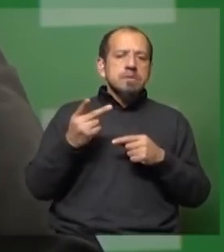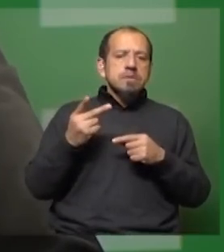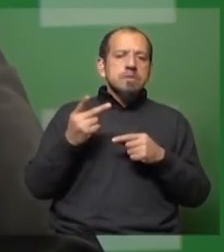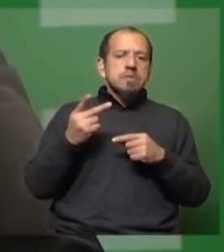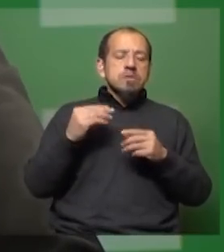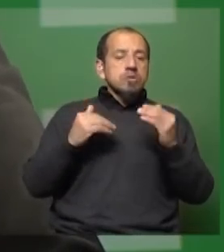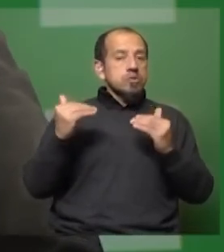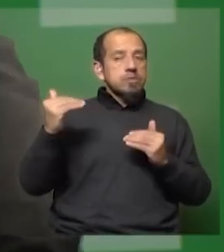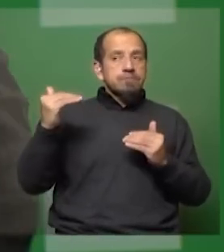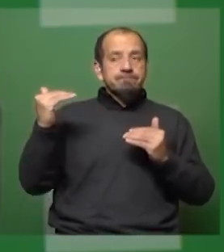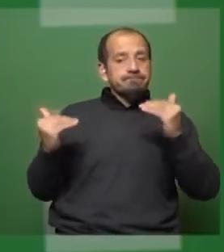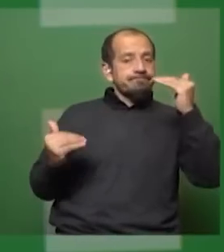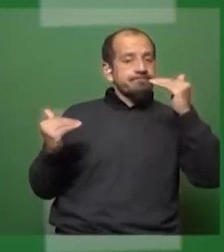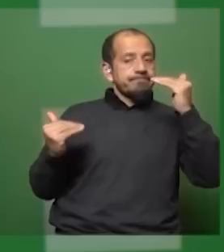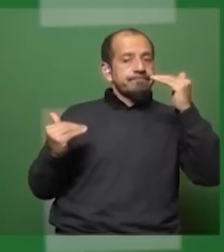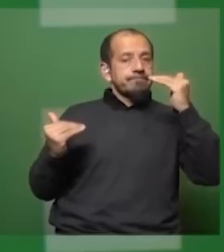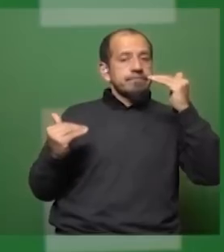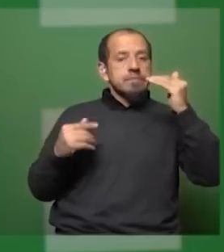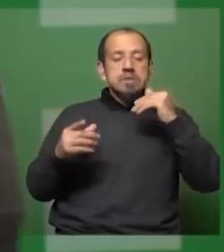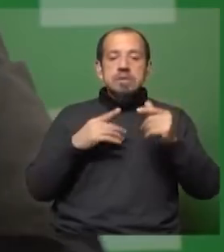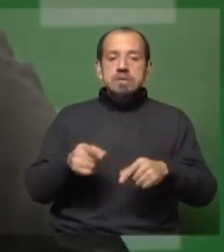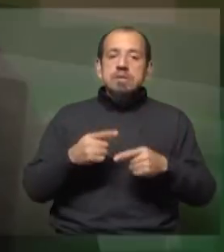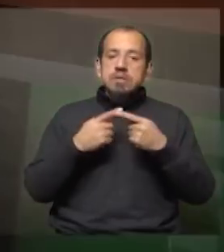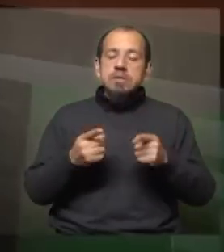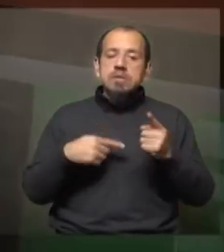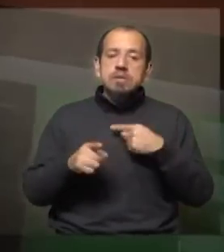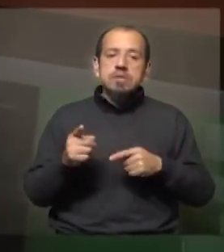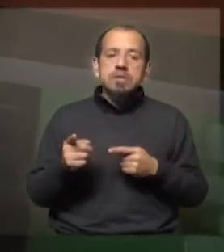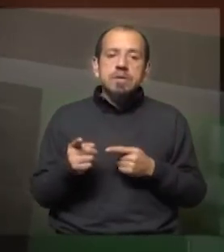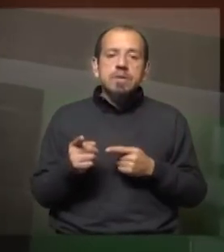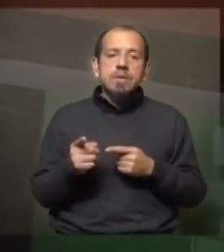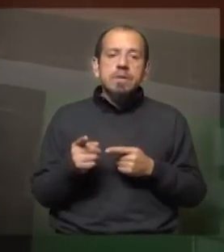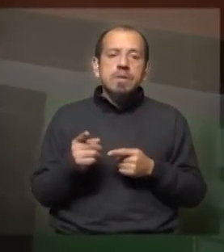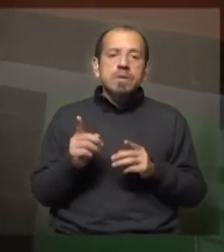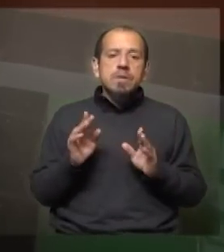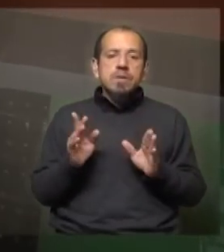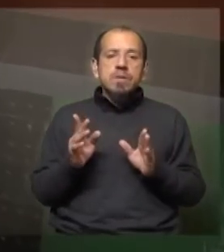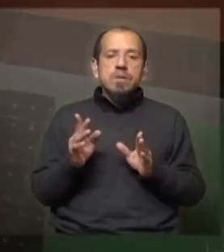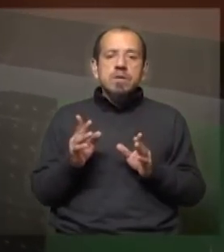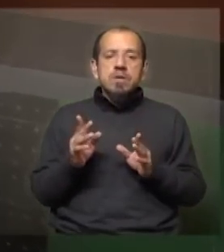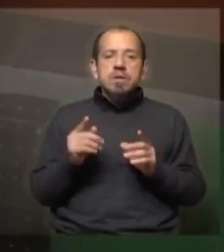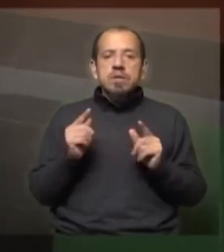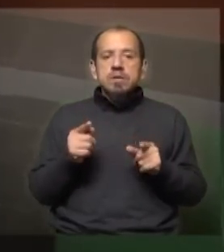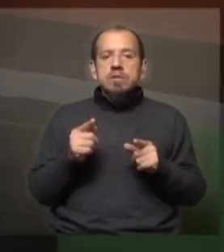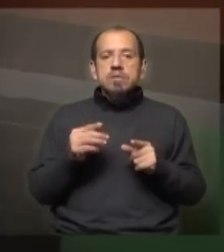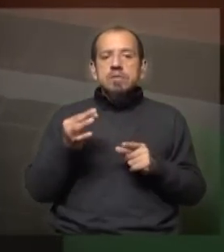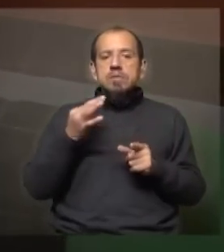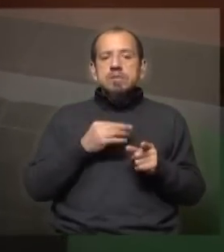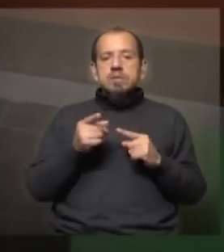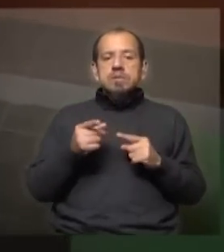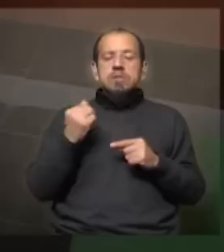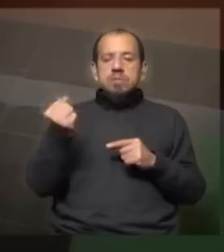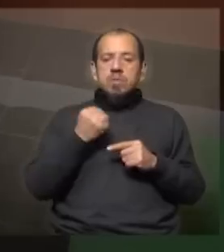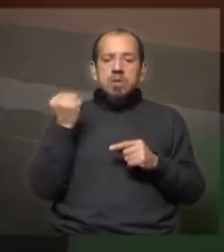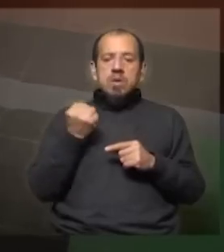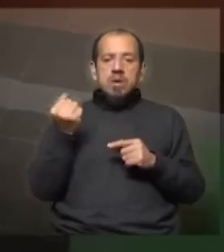asimétricas que por lo tanto tienen diferencias muy importantes pero yo te diría que en esto que me decías al principio que es la